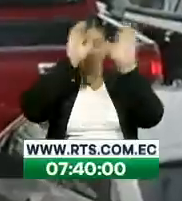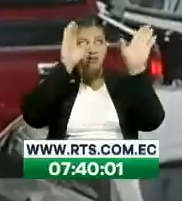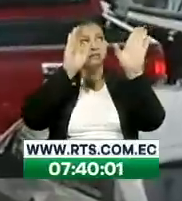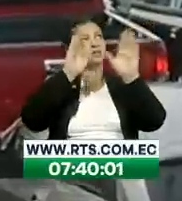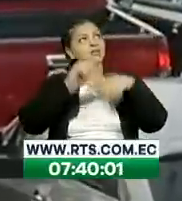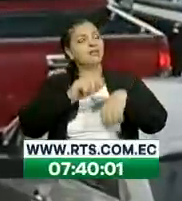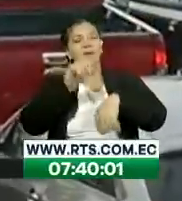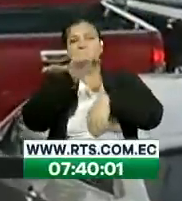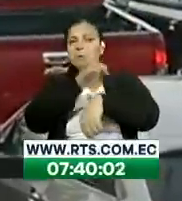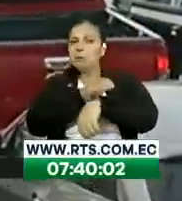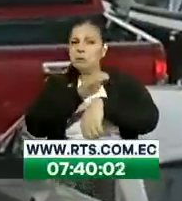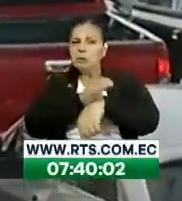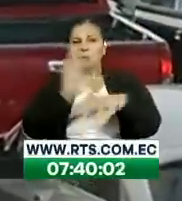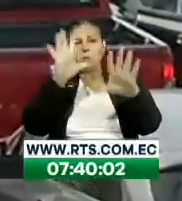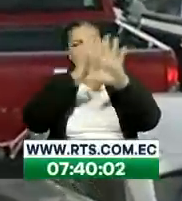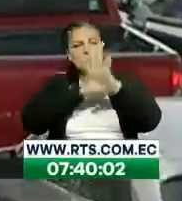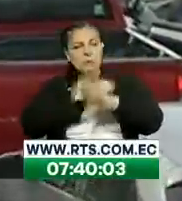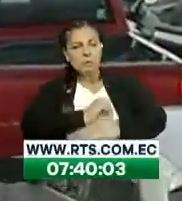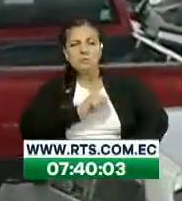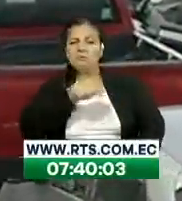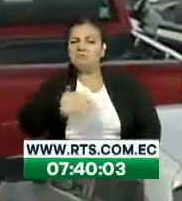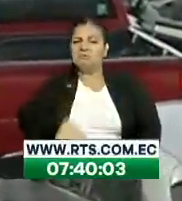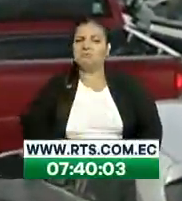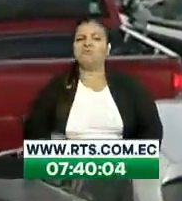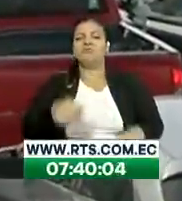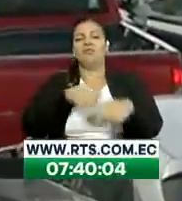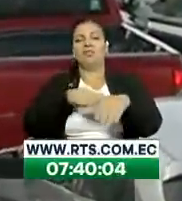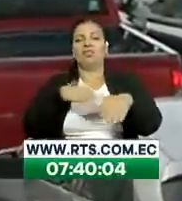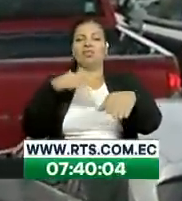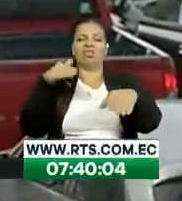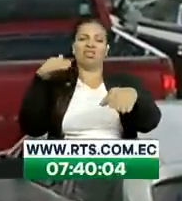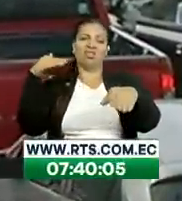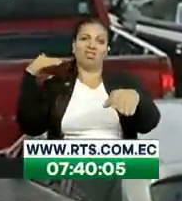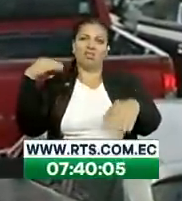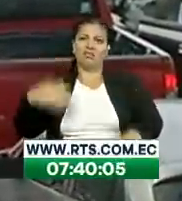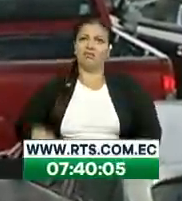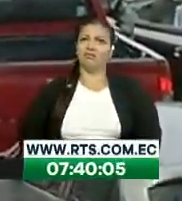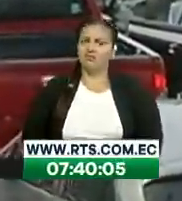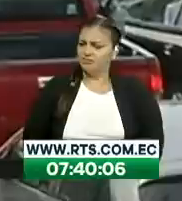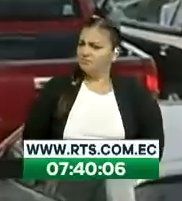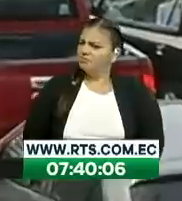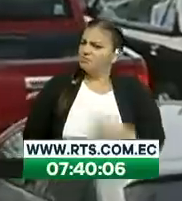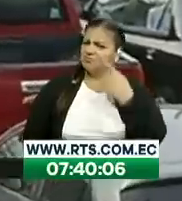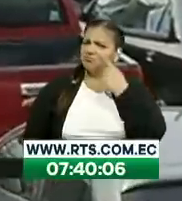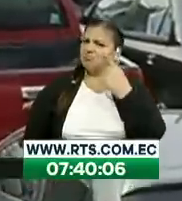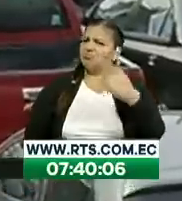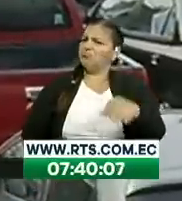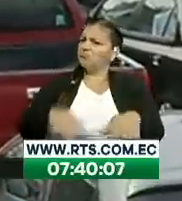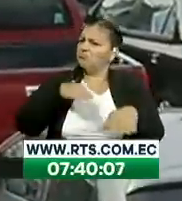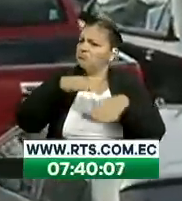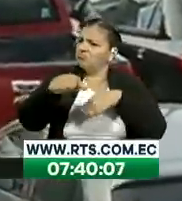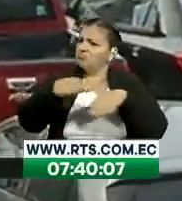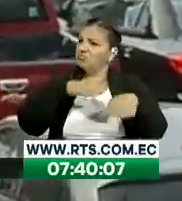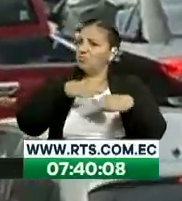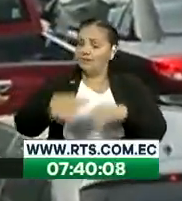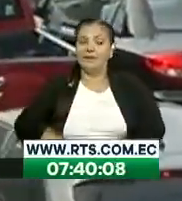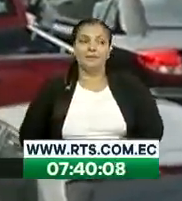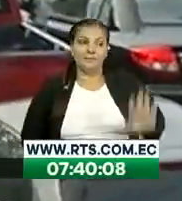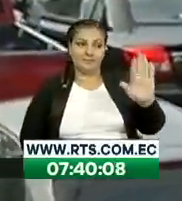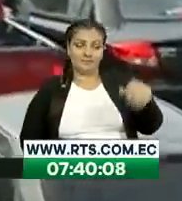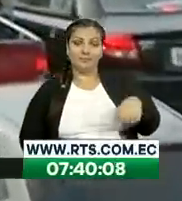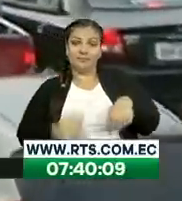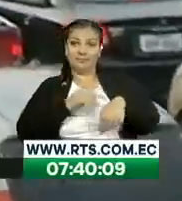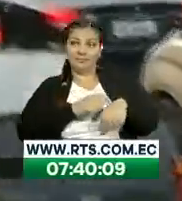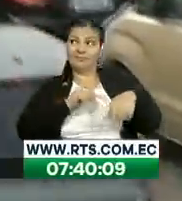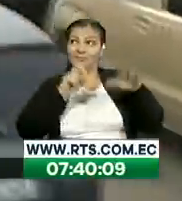en la noche. Todo es terrible el tráfico. ¿Es mi idea o de pronto hoy hemos observado como que está fluyendo un poco más? No, a esta hora fluye un poquito más.